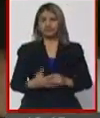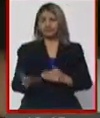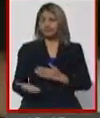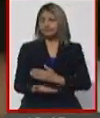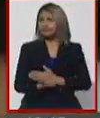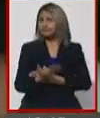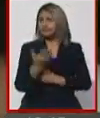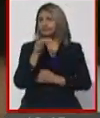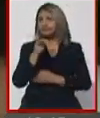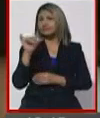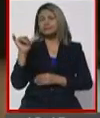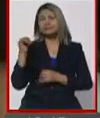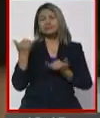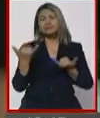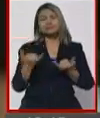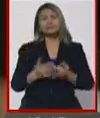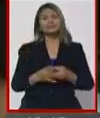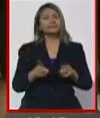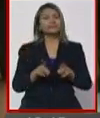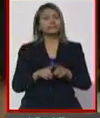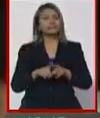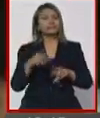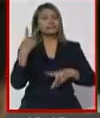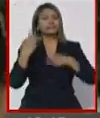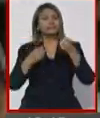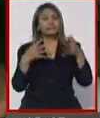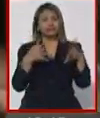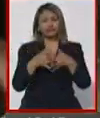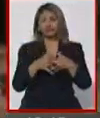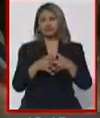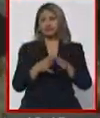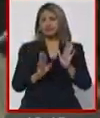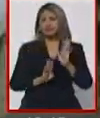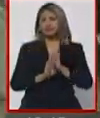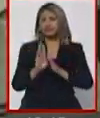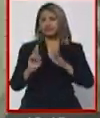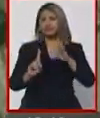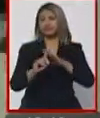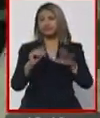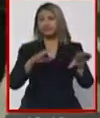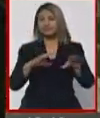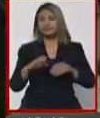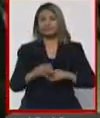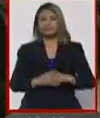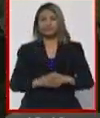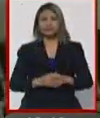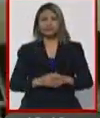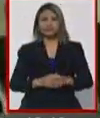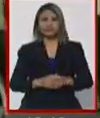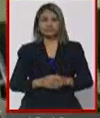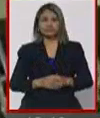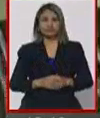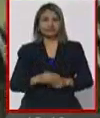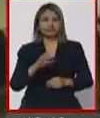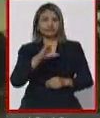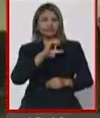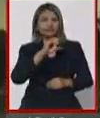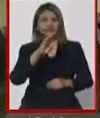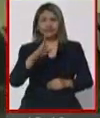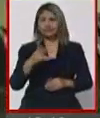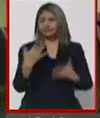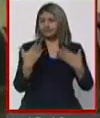tempranas horas del día de hoy es que venimos atravesando un bloqueo que se viene suscitando, realizando en la parte del trópico